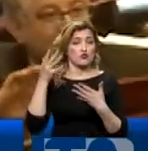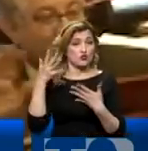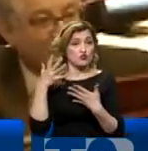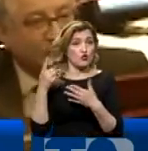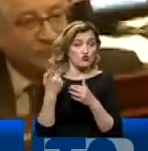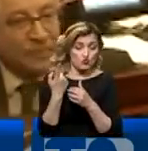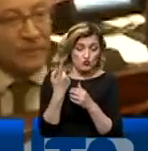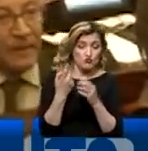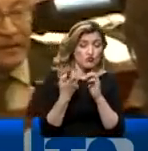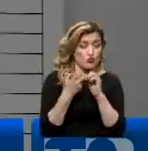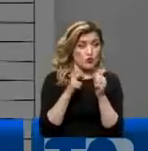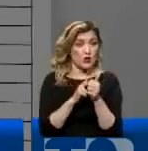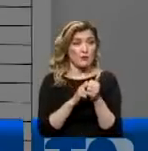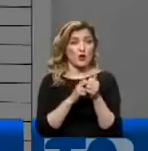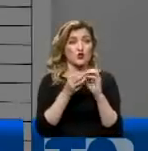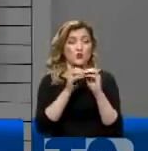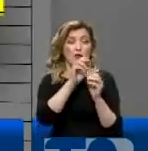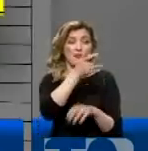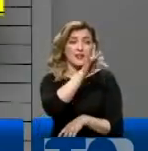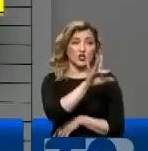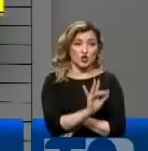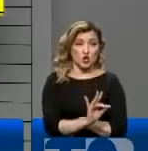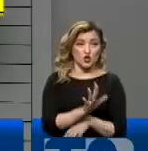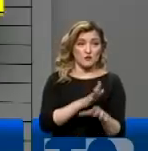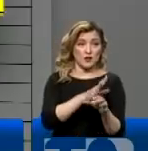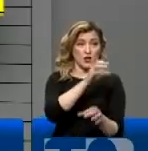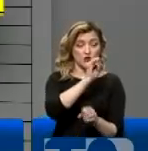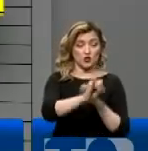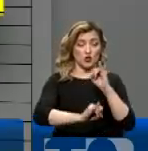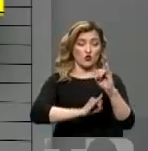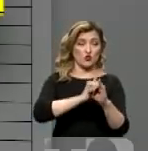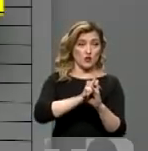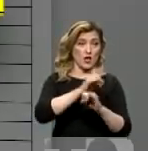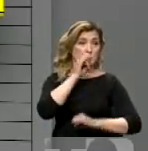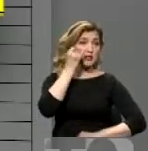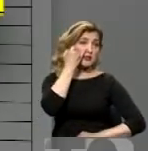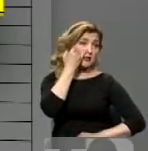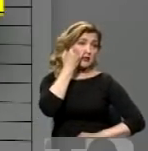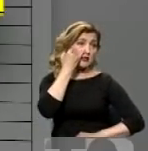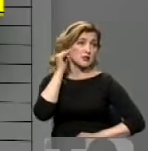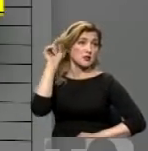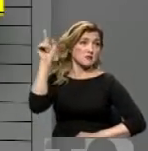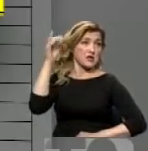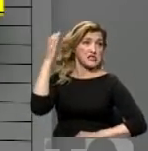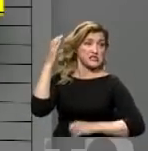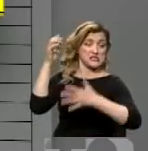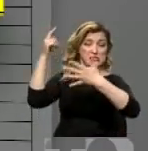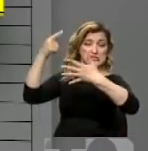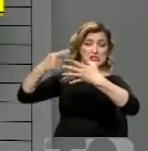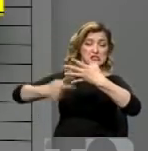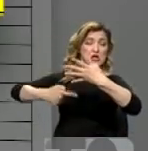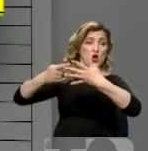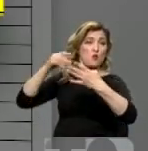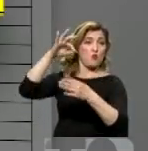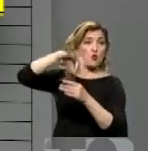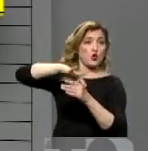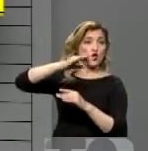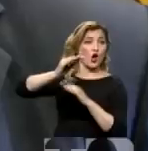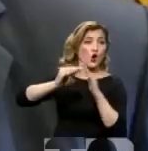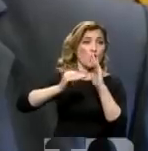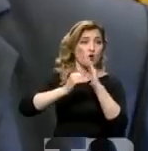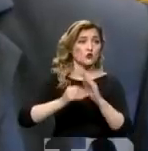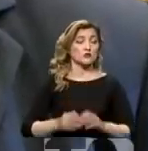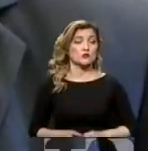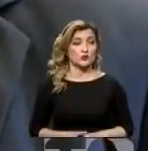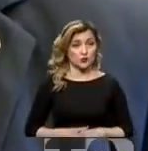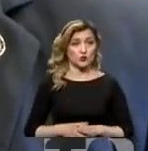inconvenientes, también está Pachacutic. La CONAIE criticó a Elio Peña, Encarnación Duche, Tito Puanchir y Elio Peña por votar en contra. Los problemas